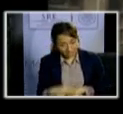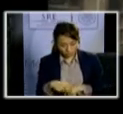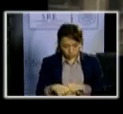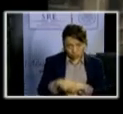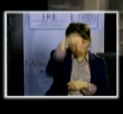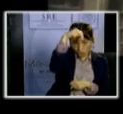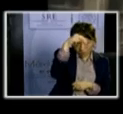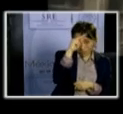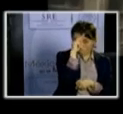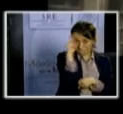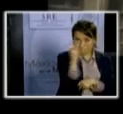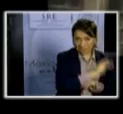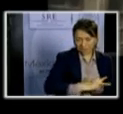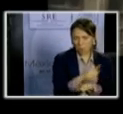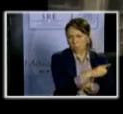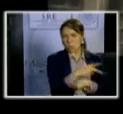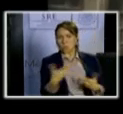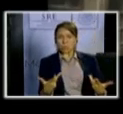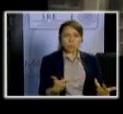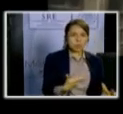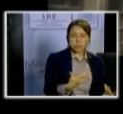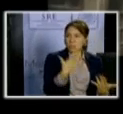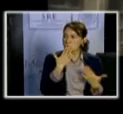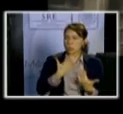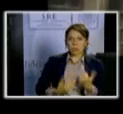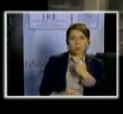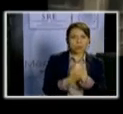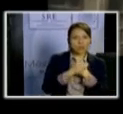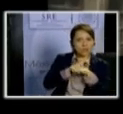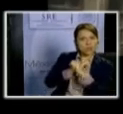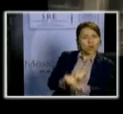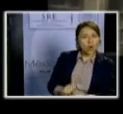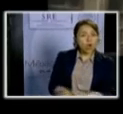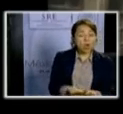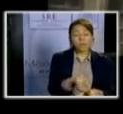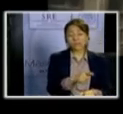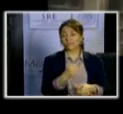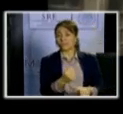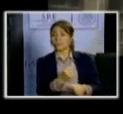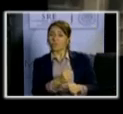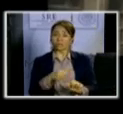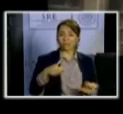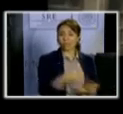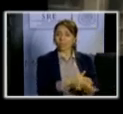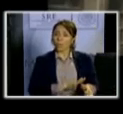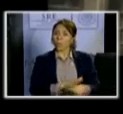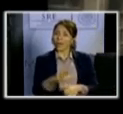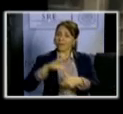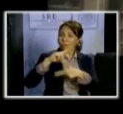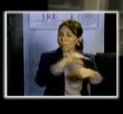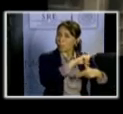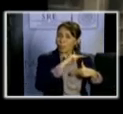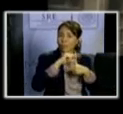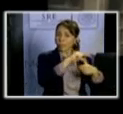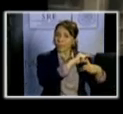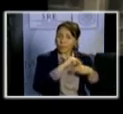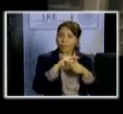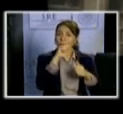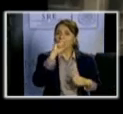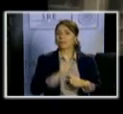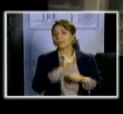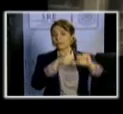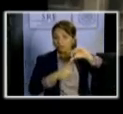mucho mayor vulnerabilidad en la zona del Caribe a los huracanes. Y podemos apreciar que en toda la cordillera de los Andes,